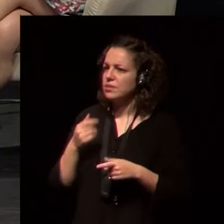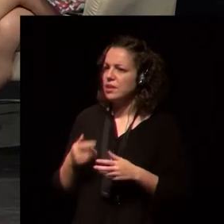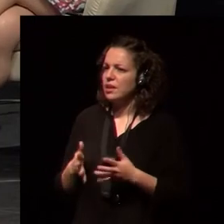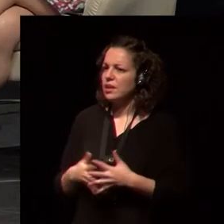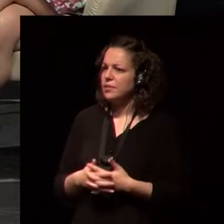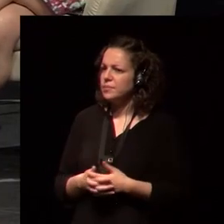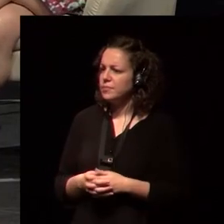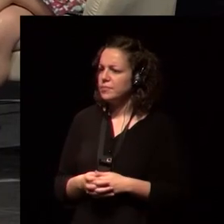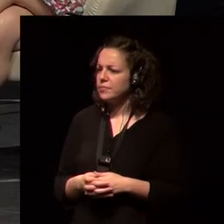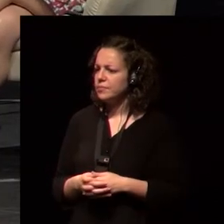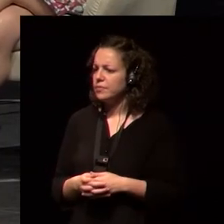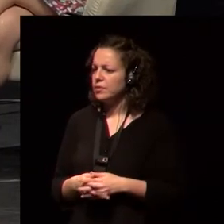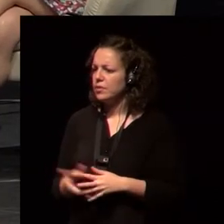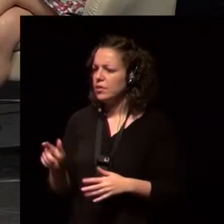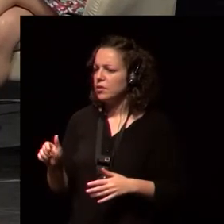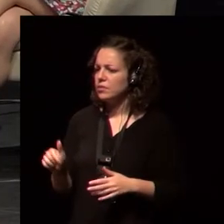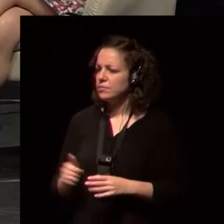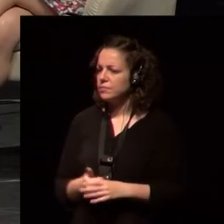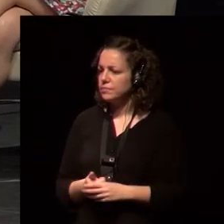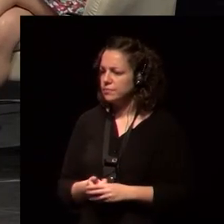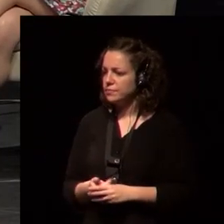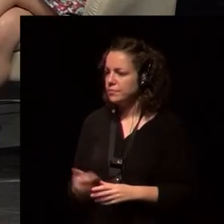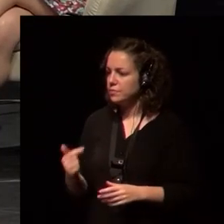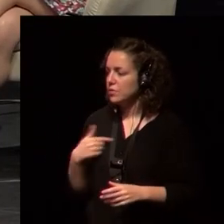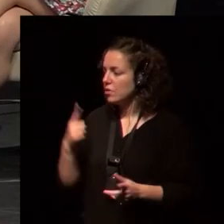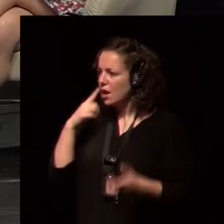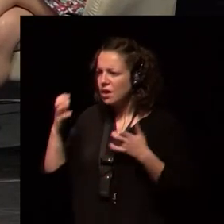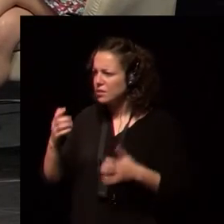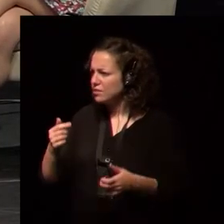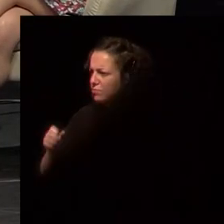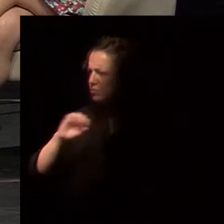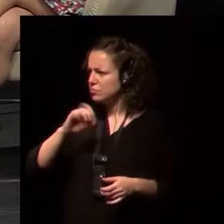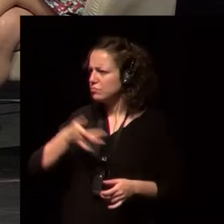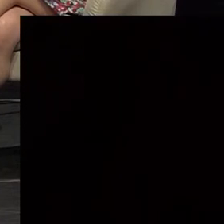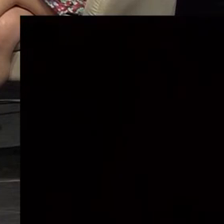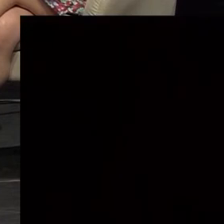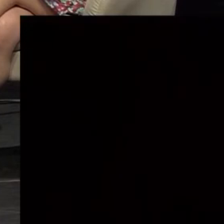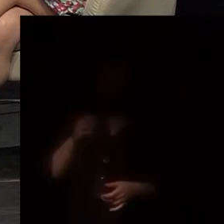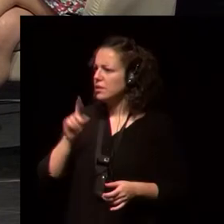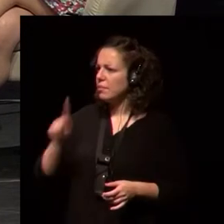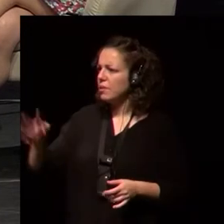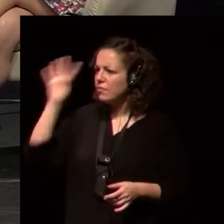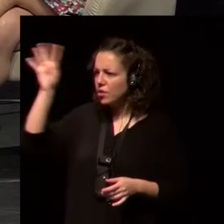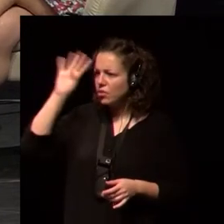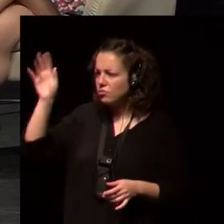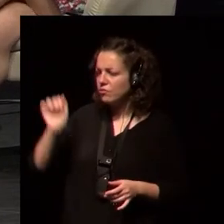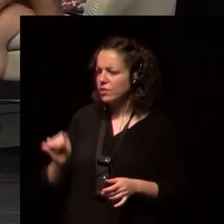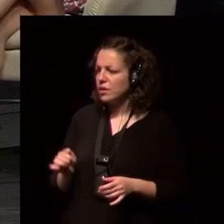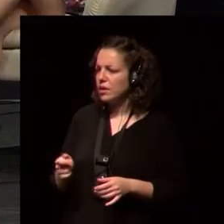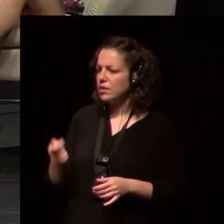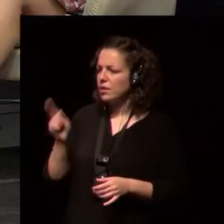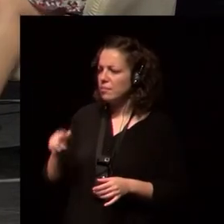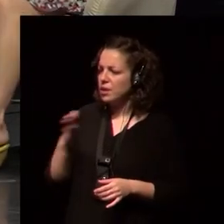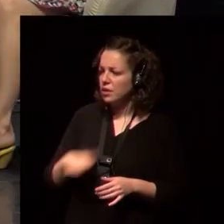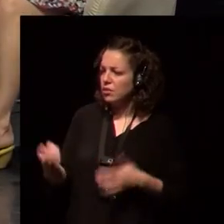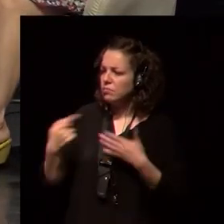palabras. Y como amante del arte, amante de la filosofía y amante de todo niño integrado, que tiene la